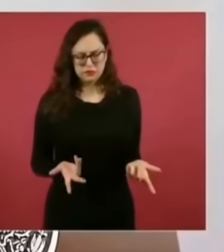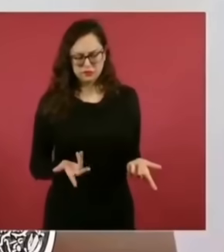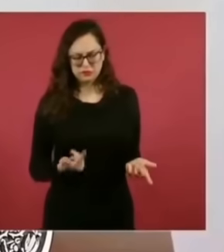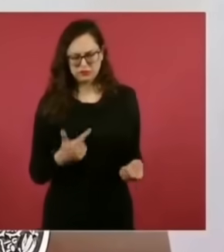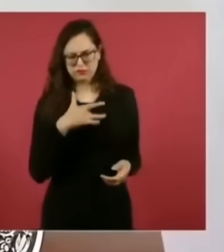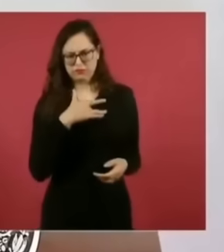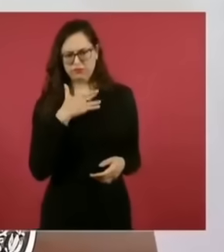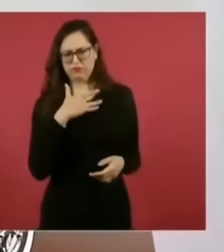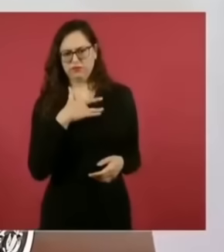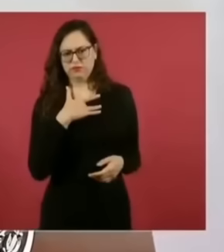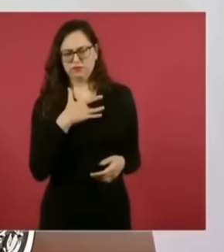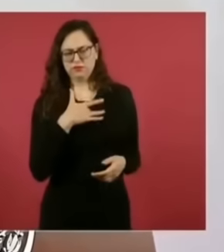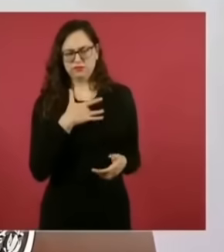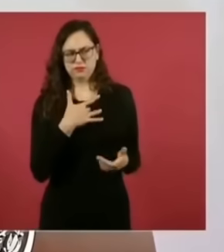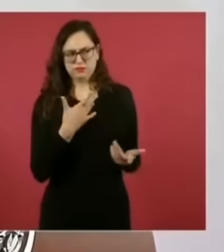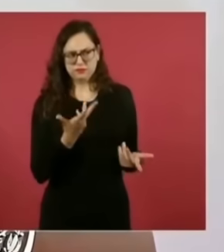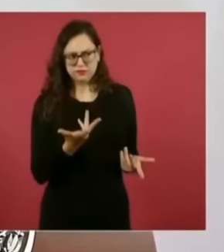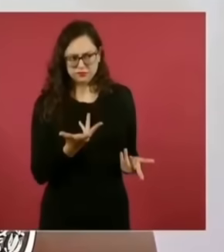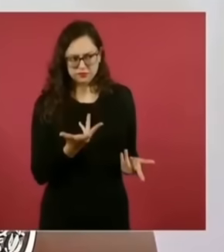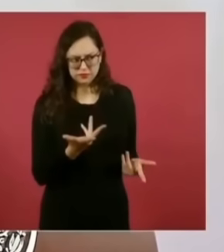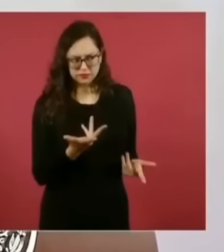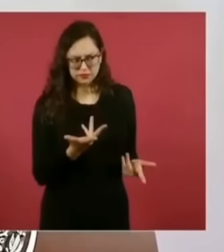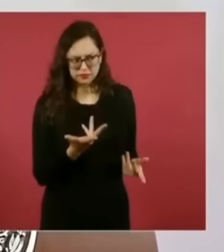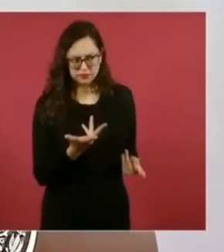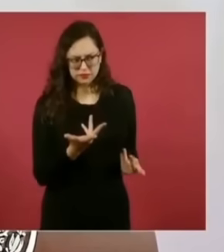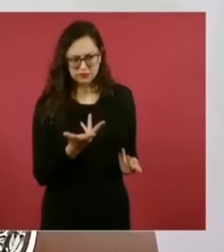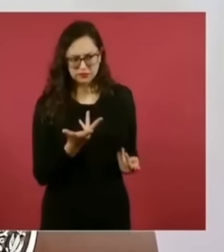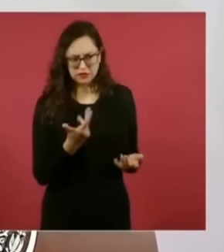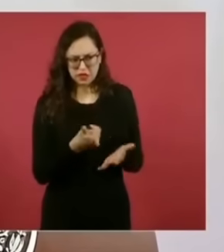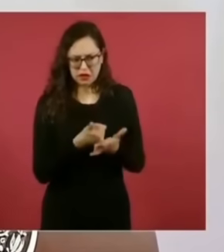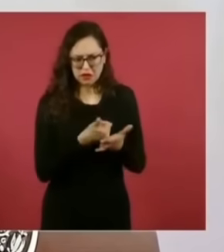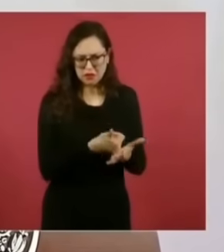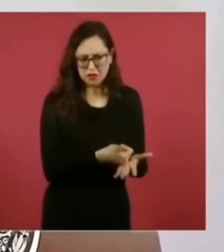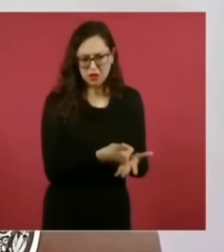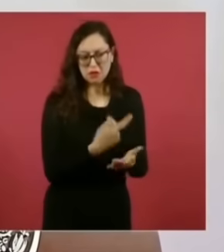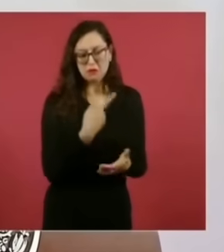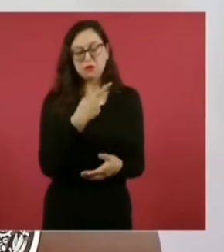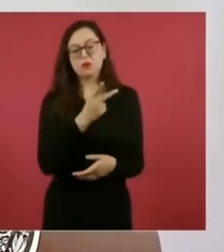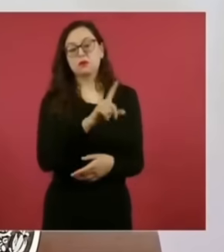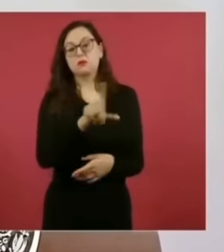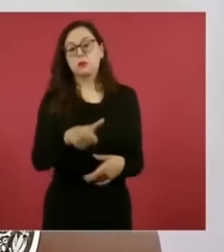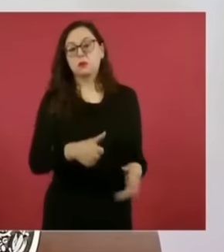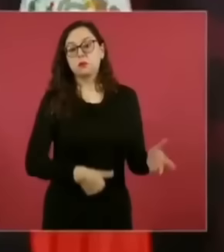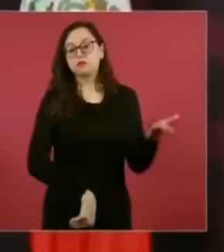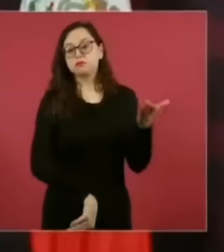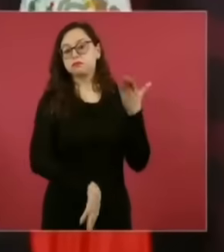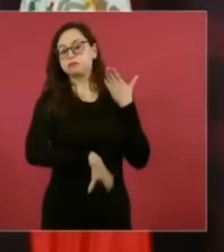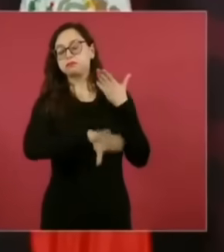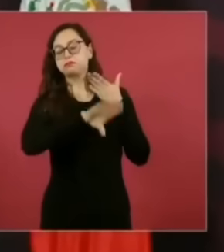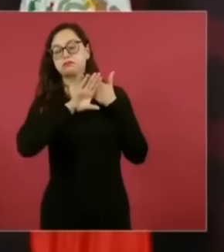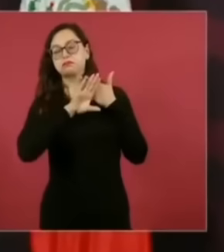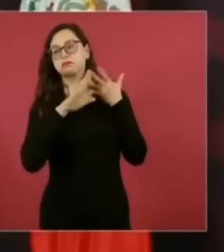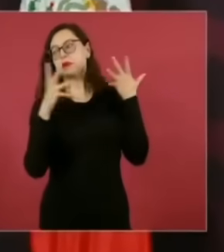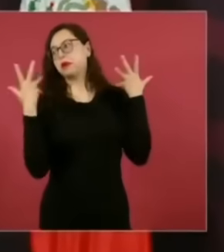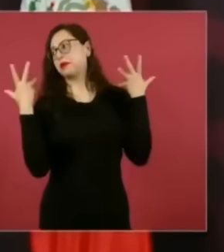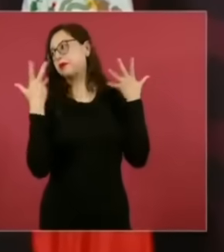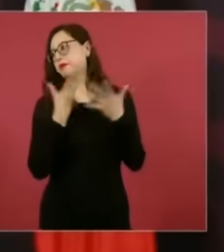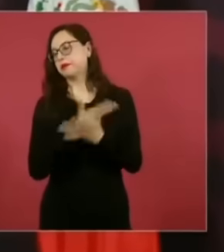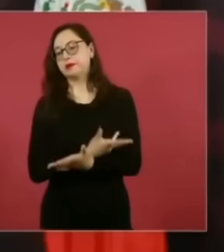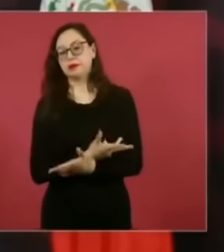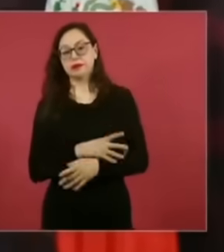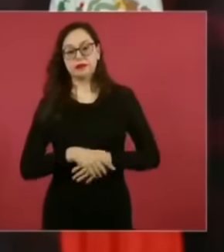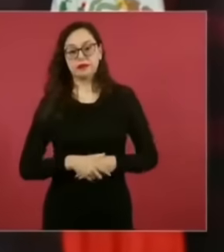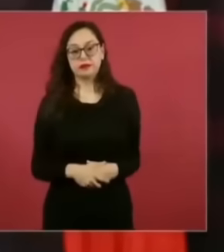buenas que parezcan malas. ¿Sí? De todas maneras, yo